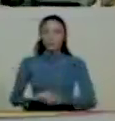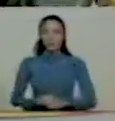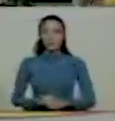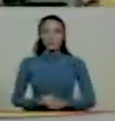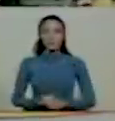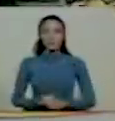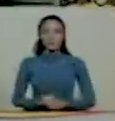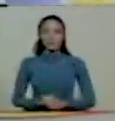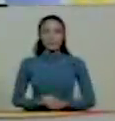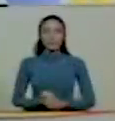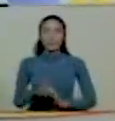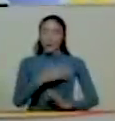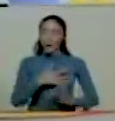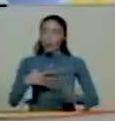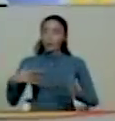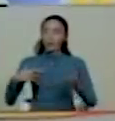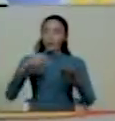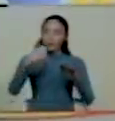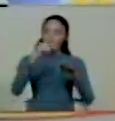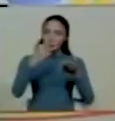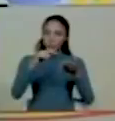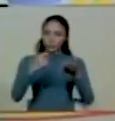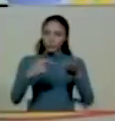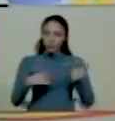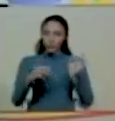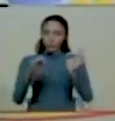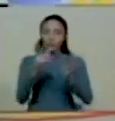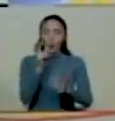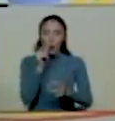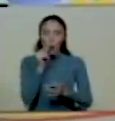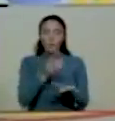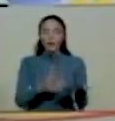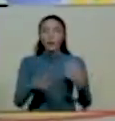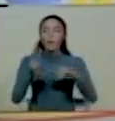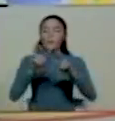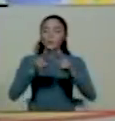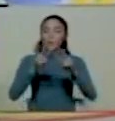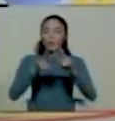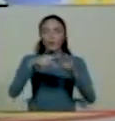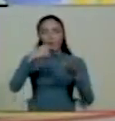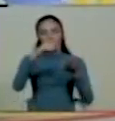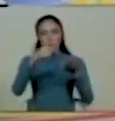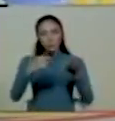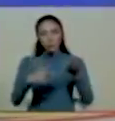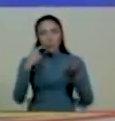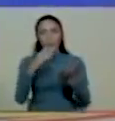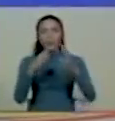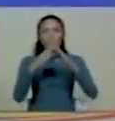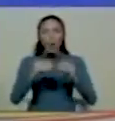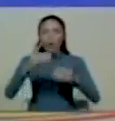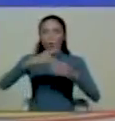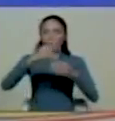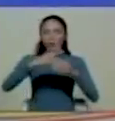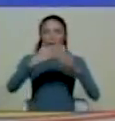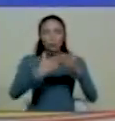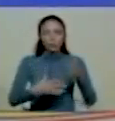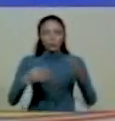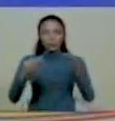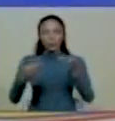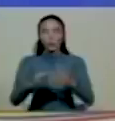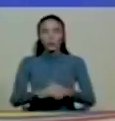Yo quiero que revisen con el ministro de la vivienda y la gran misión Vivienda Venezuela que se